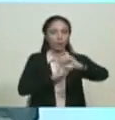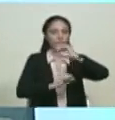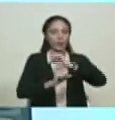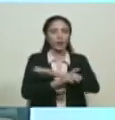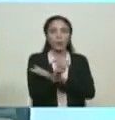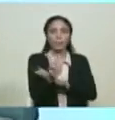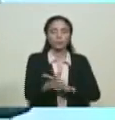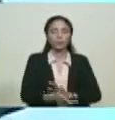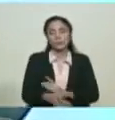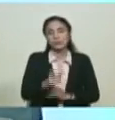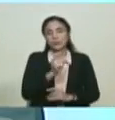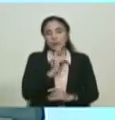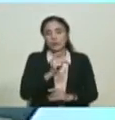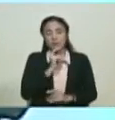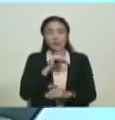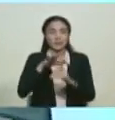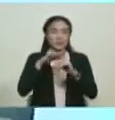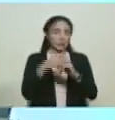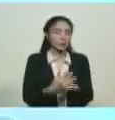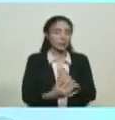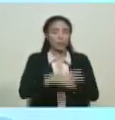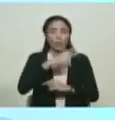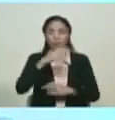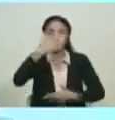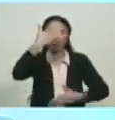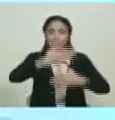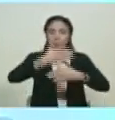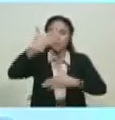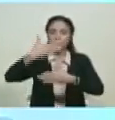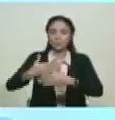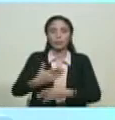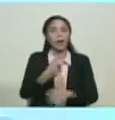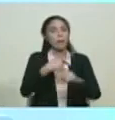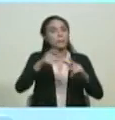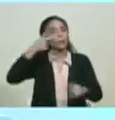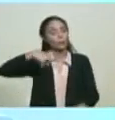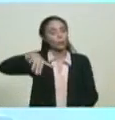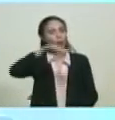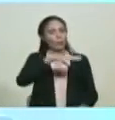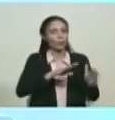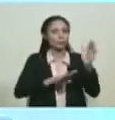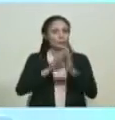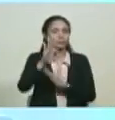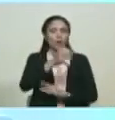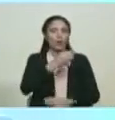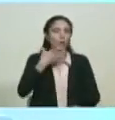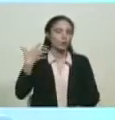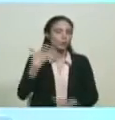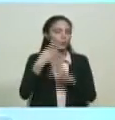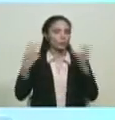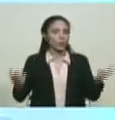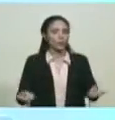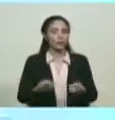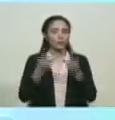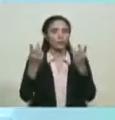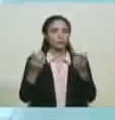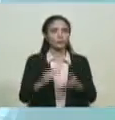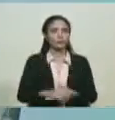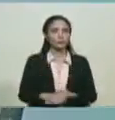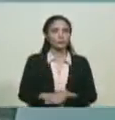dificultades emboscadas obstáculos y un pueblo crecido un pueblo victorioso